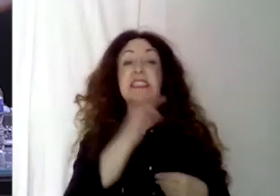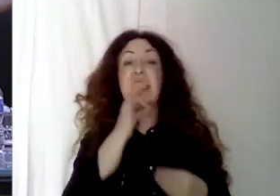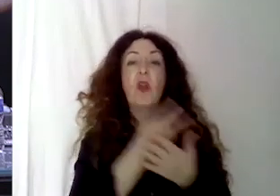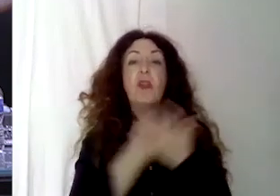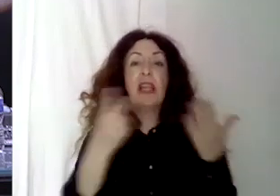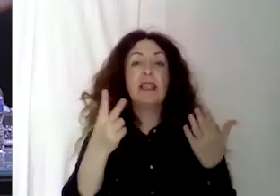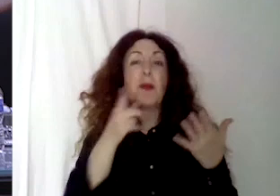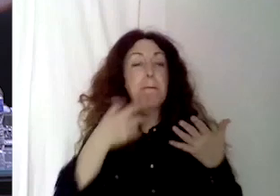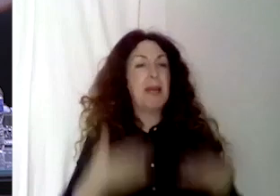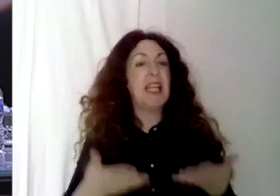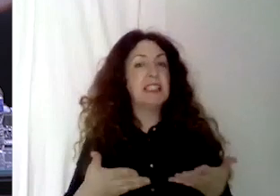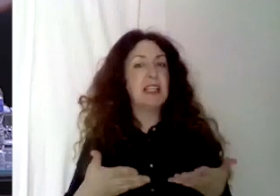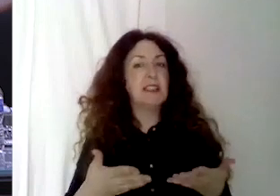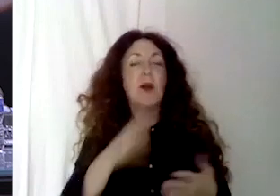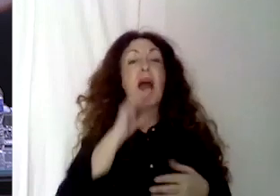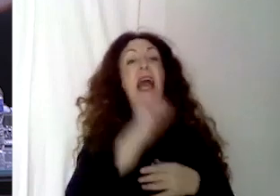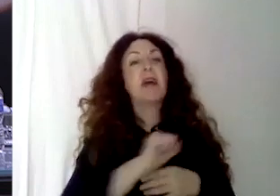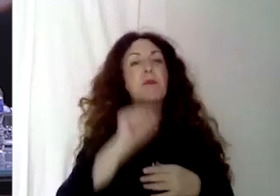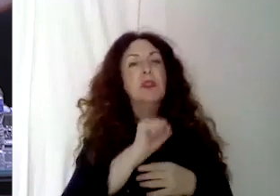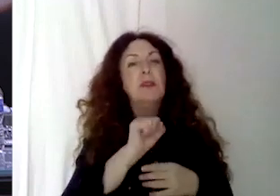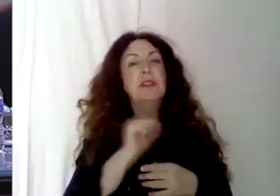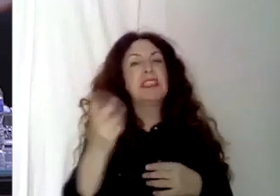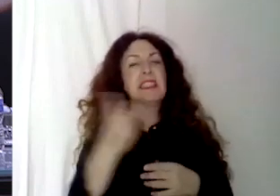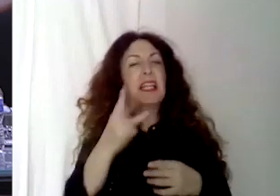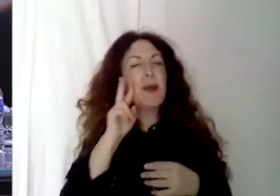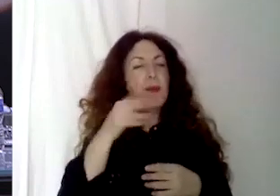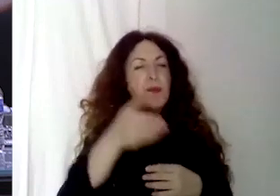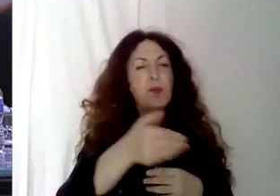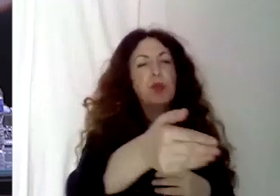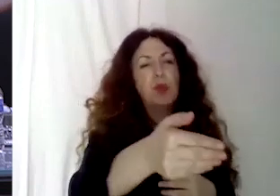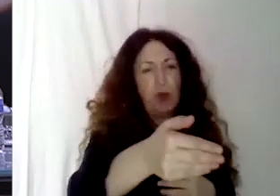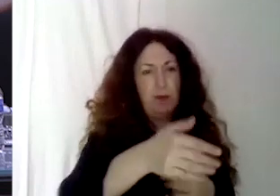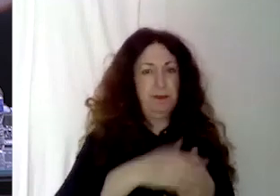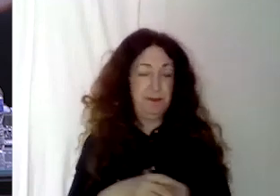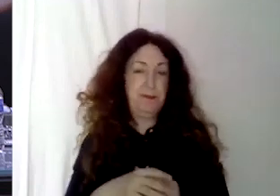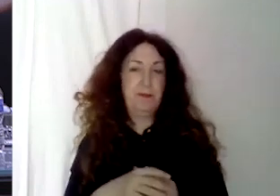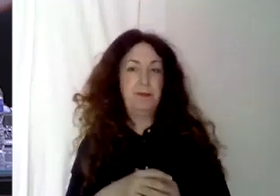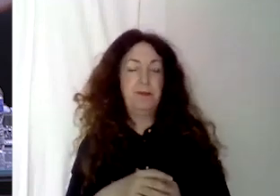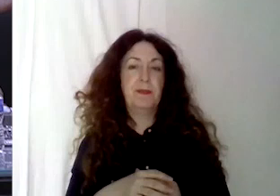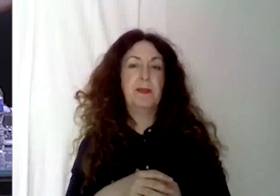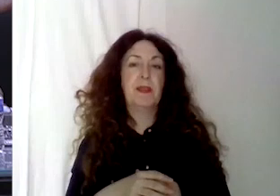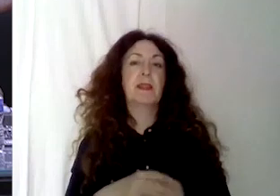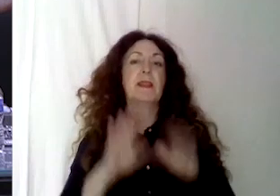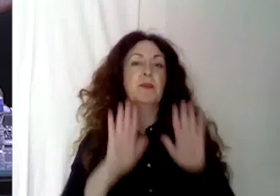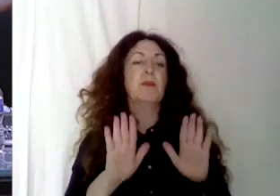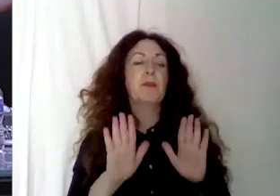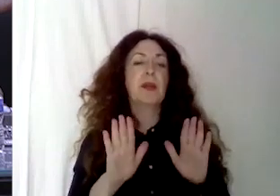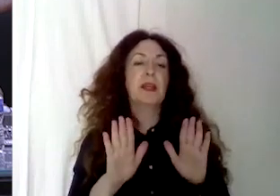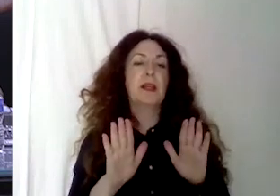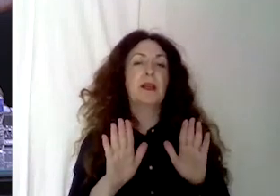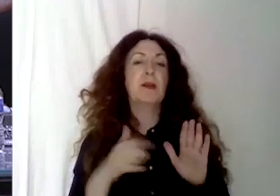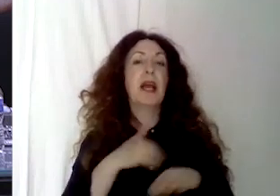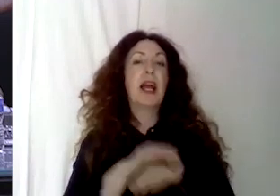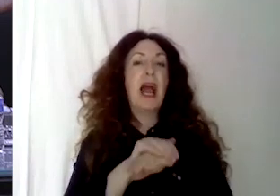y es hermosísima en el futuro que ellos planteaban. Pero como naturalmente mi